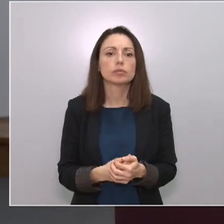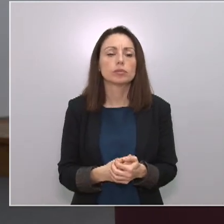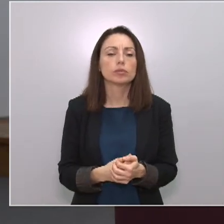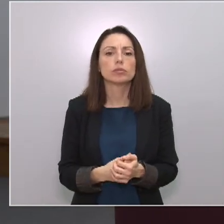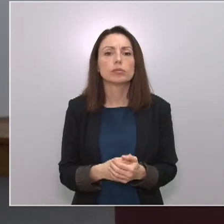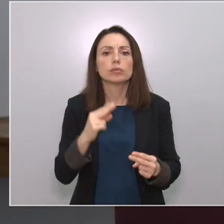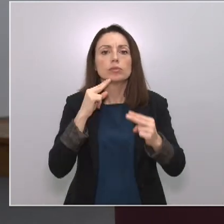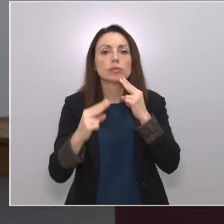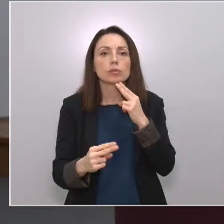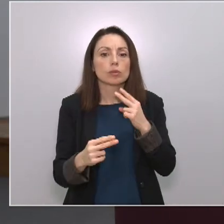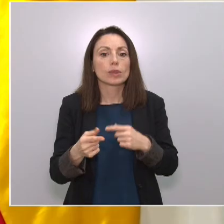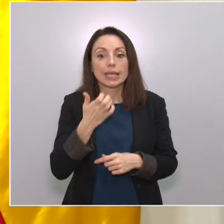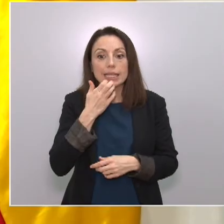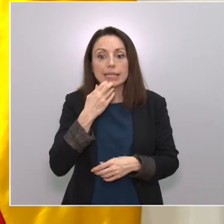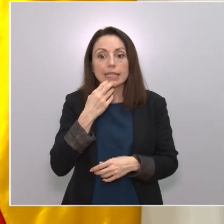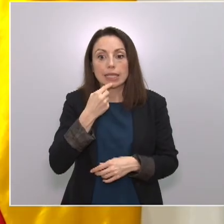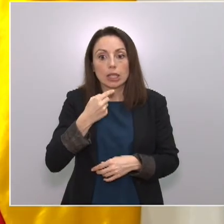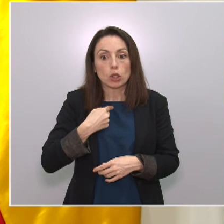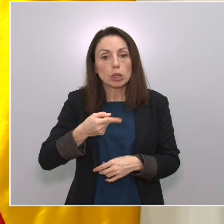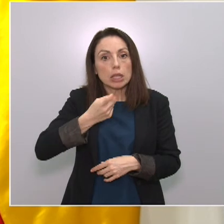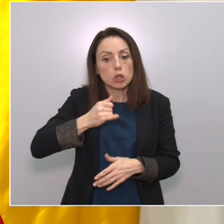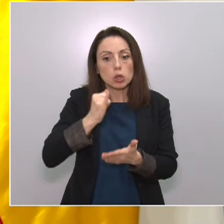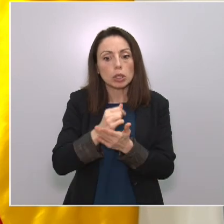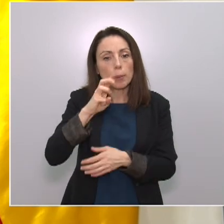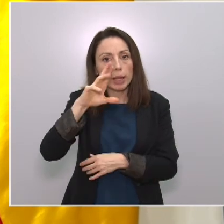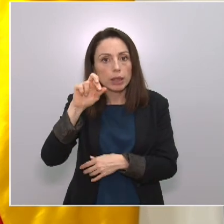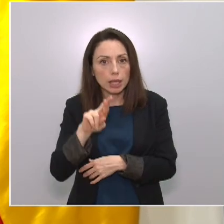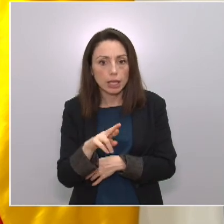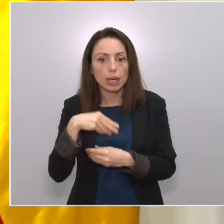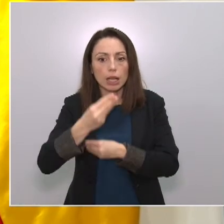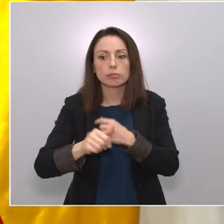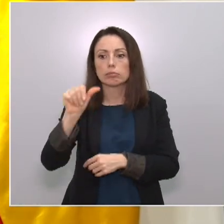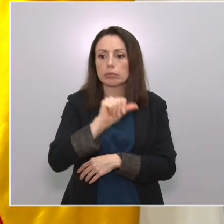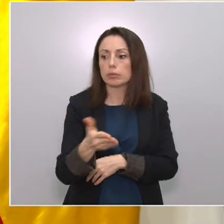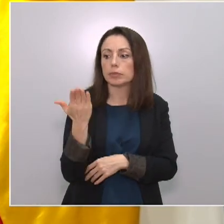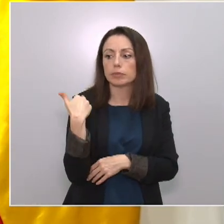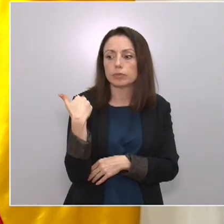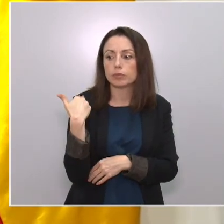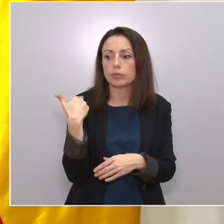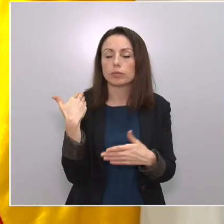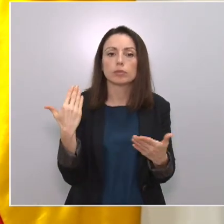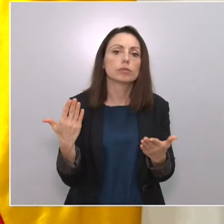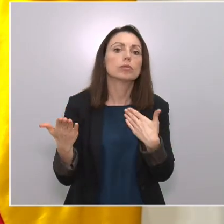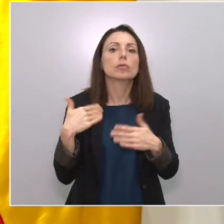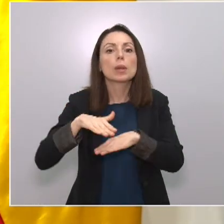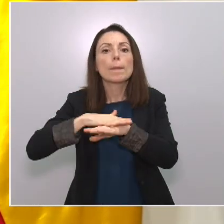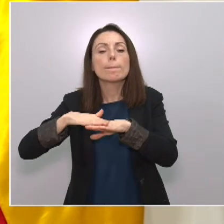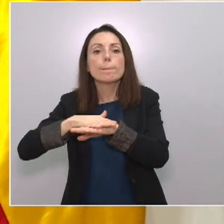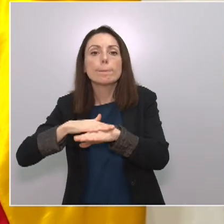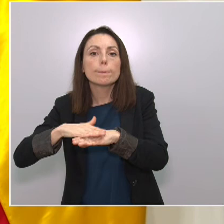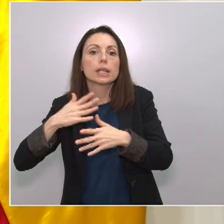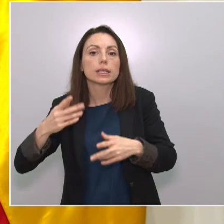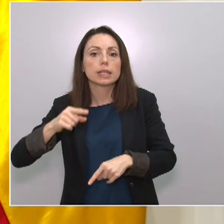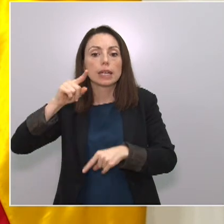Están haciendo todos los test que se indican. No, antes, como saben, hace unas semanas, hace un mes y pico, el Ministerio, como no había